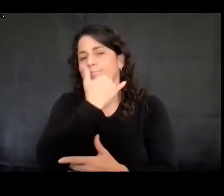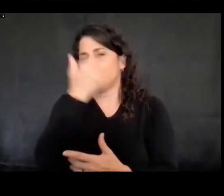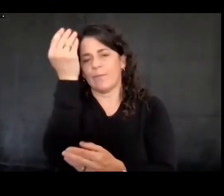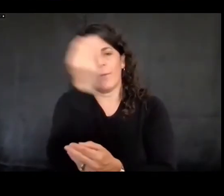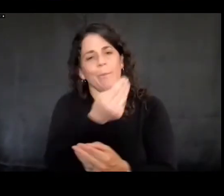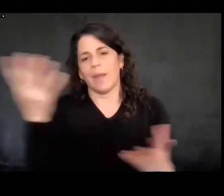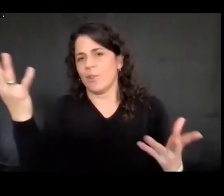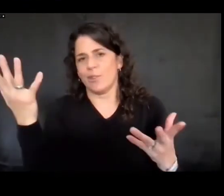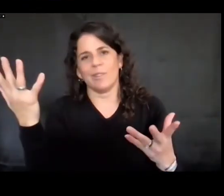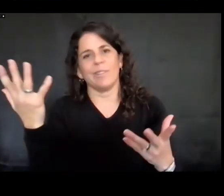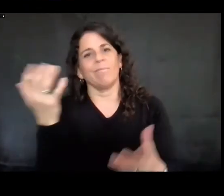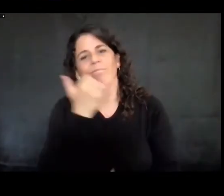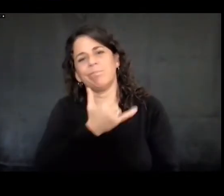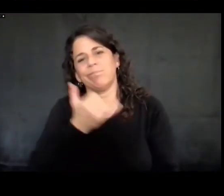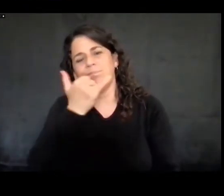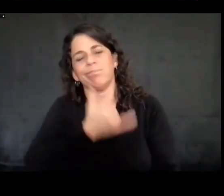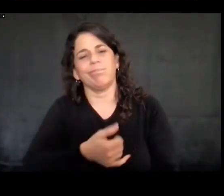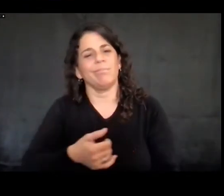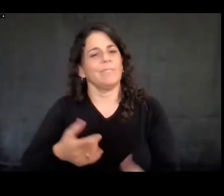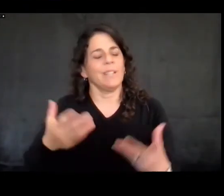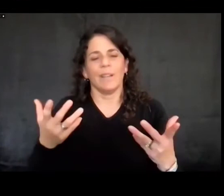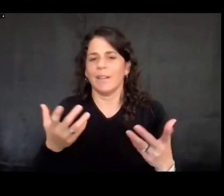en los medios sociales